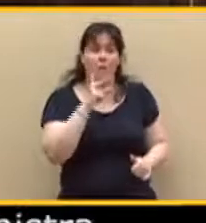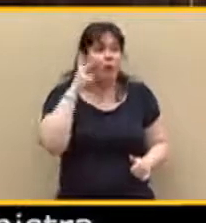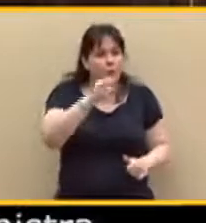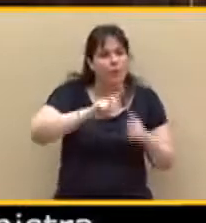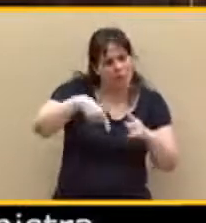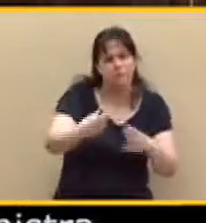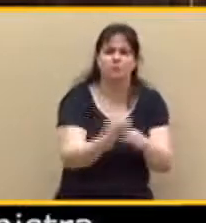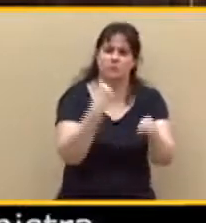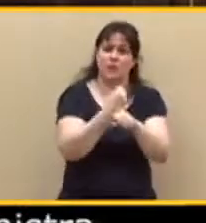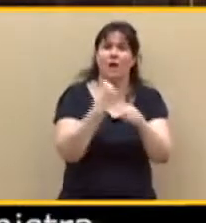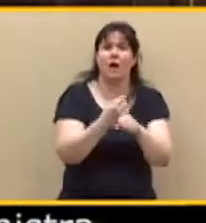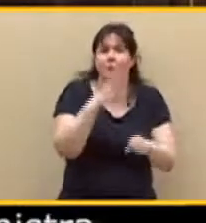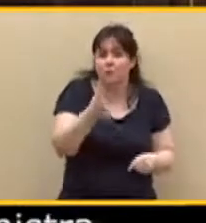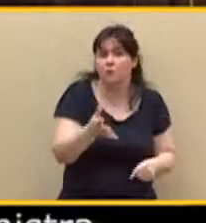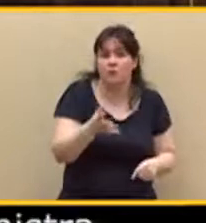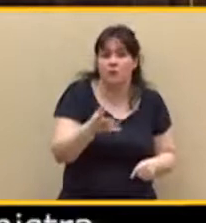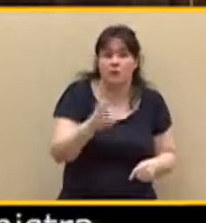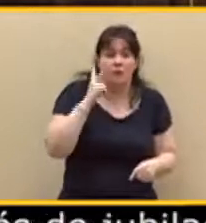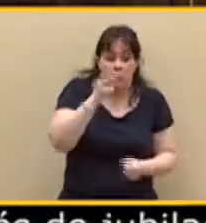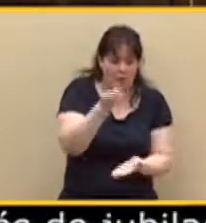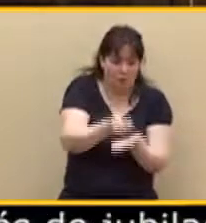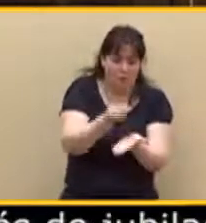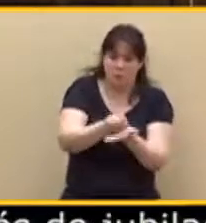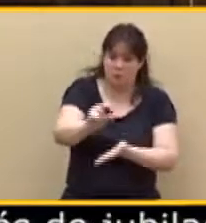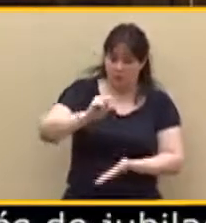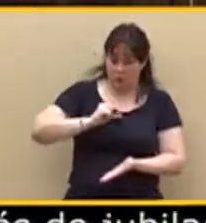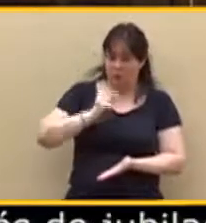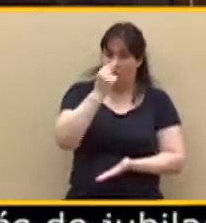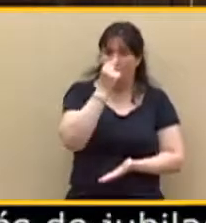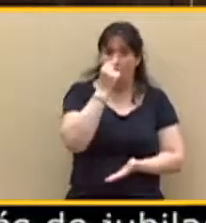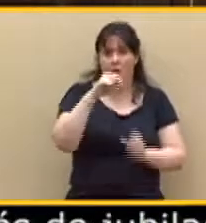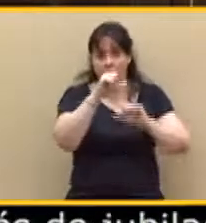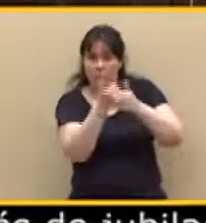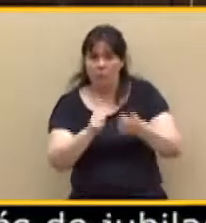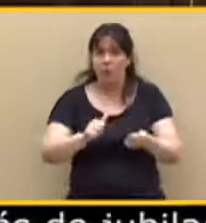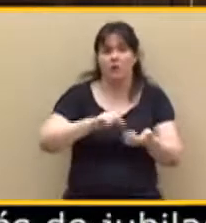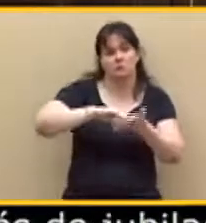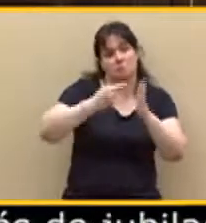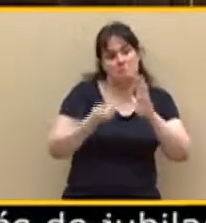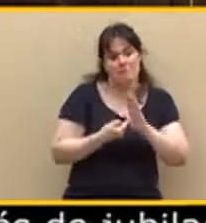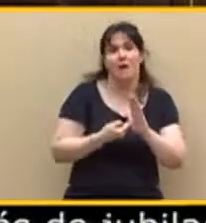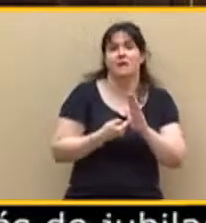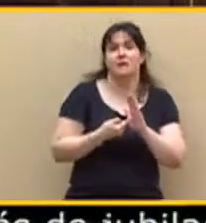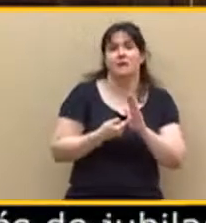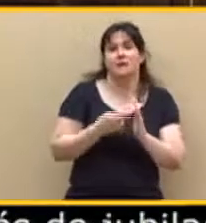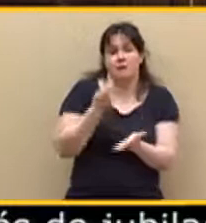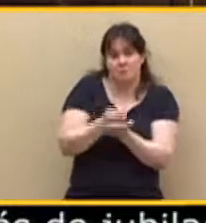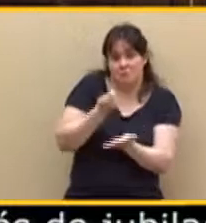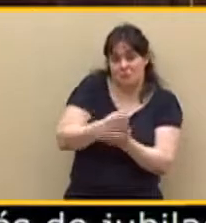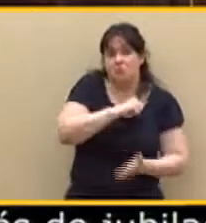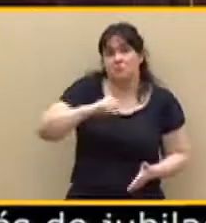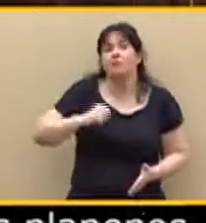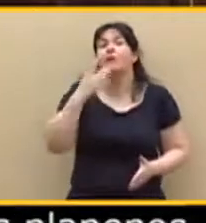no llega a la pensión. El modelo de los planes de pensiones privados, propiedad de los fondos buitre. Nosotros,